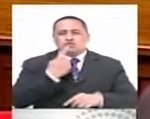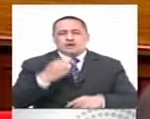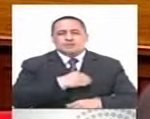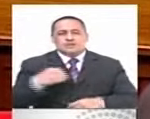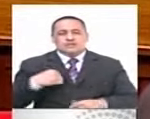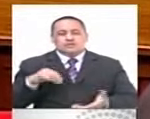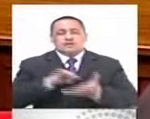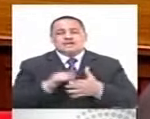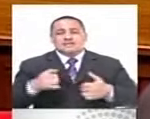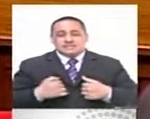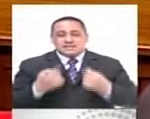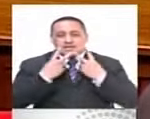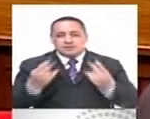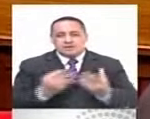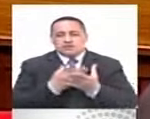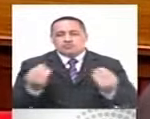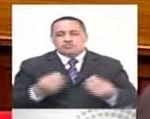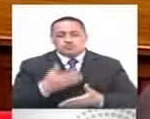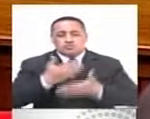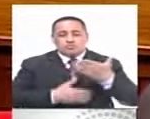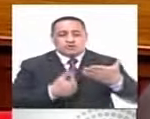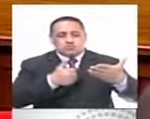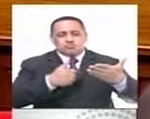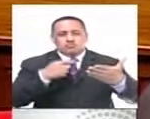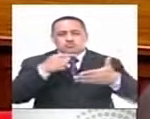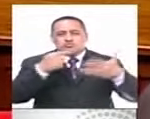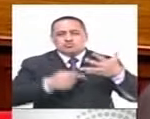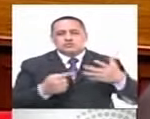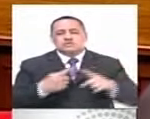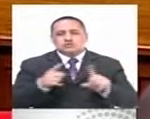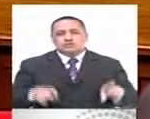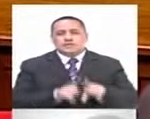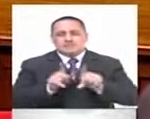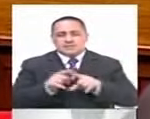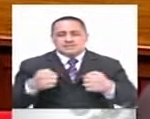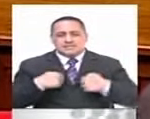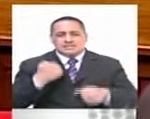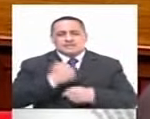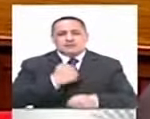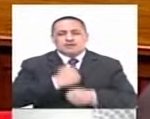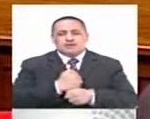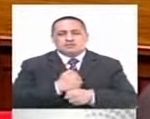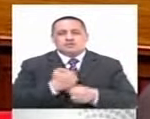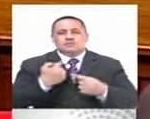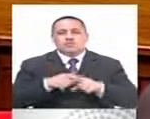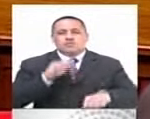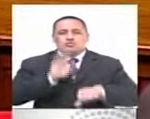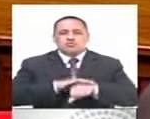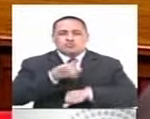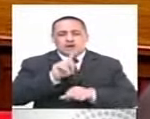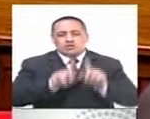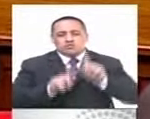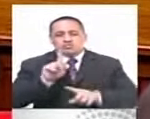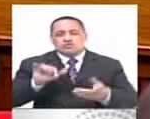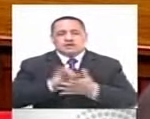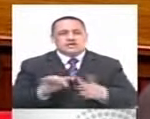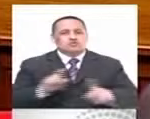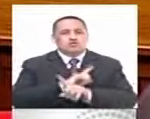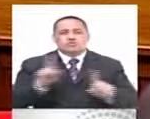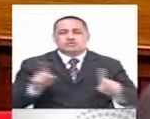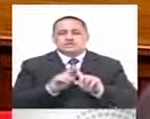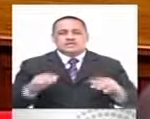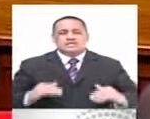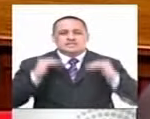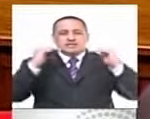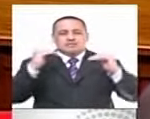ministros que tienen quizás los buenos credenciales, sino también al país de contar con ellos. por culpa de unos cuantos que no cuentan con esos